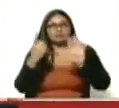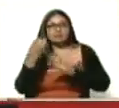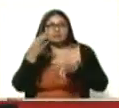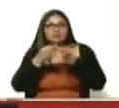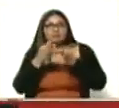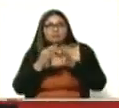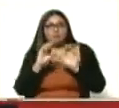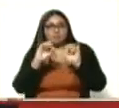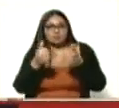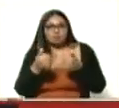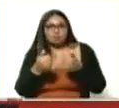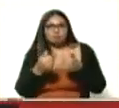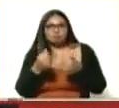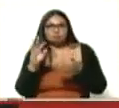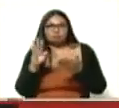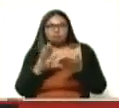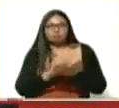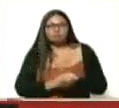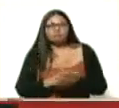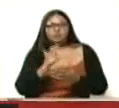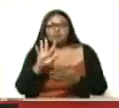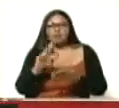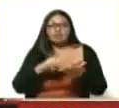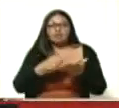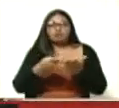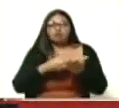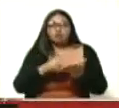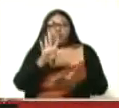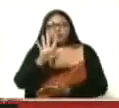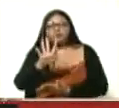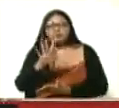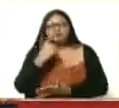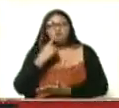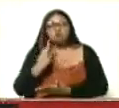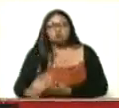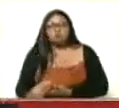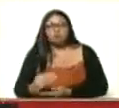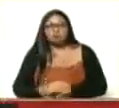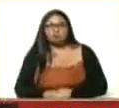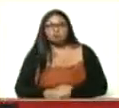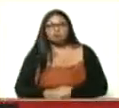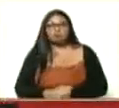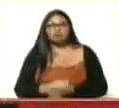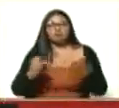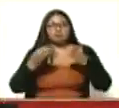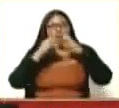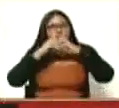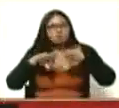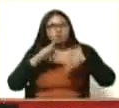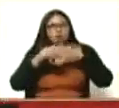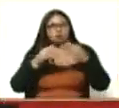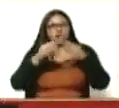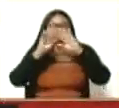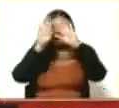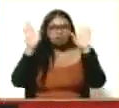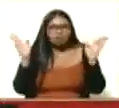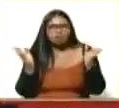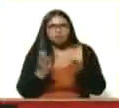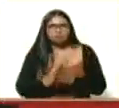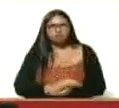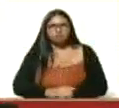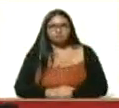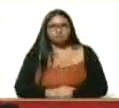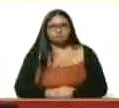el documental, que está traducido en 5 idiomas y se está proyectando en las embajadas y consulados de Venezuela en todas partes del mundo,